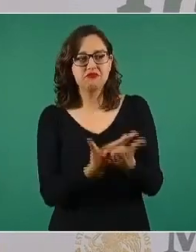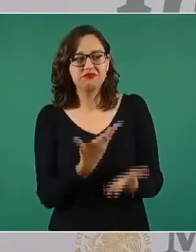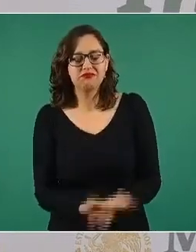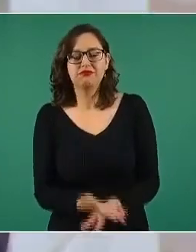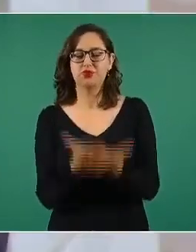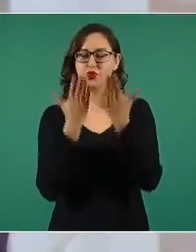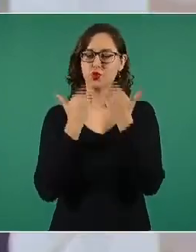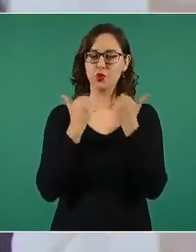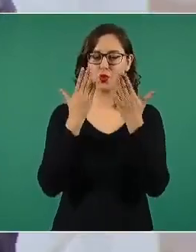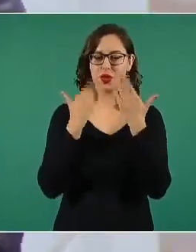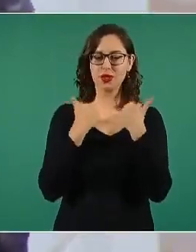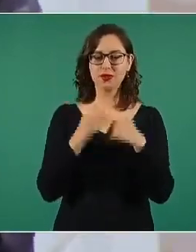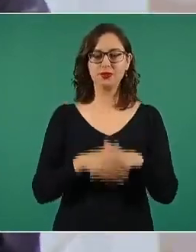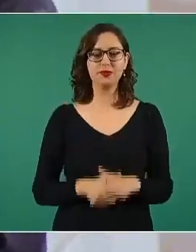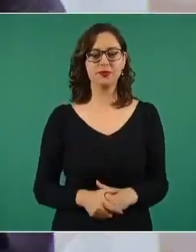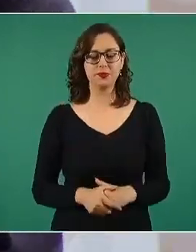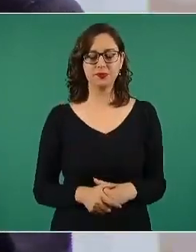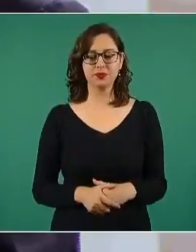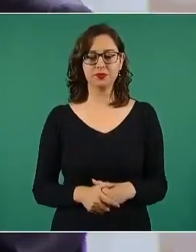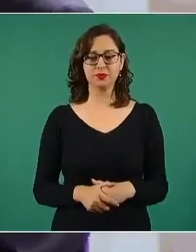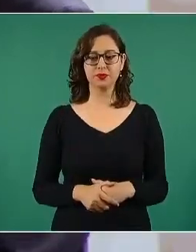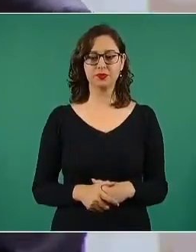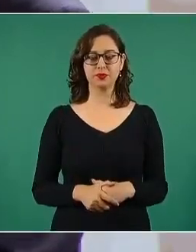No debe descartarse, sin embargo,